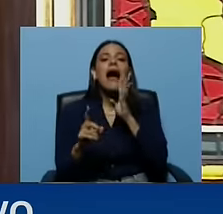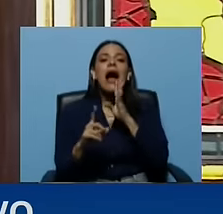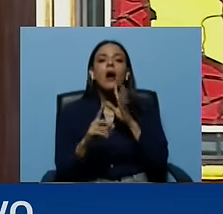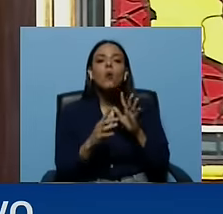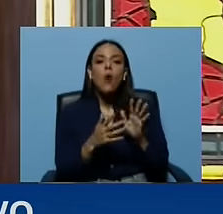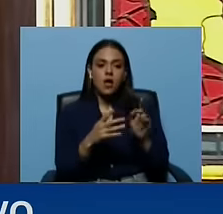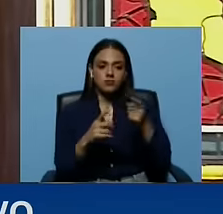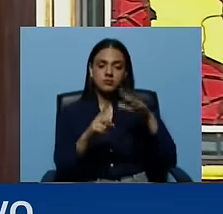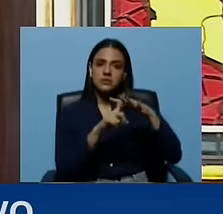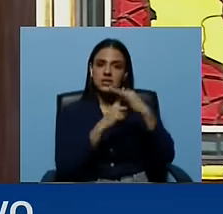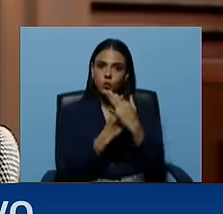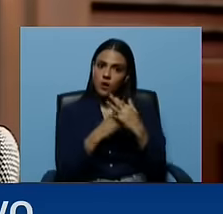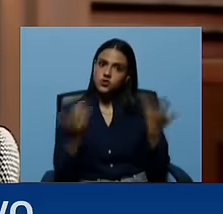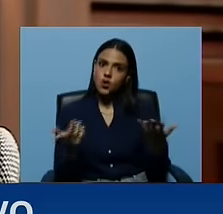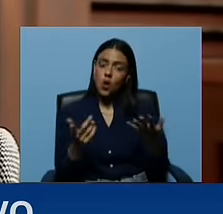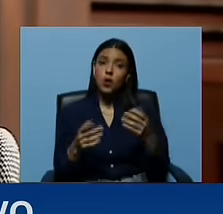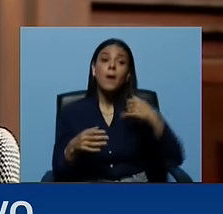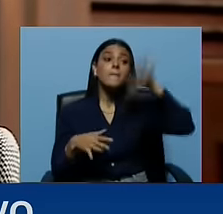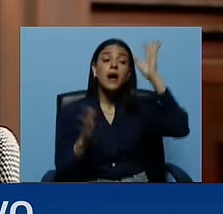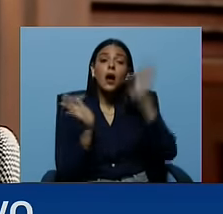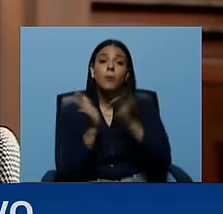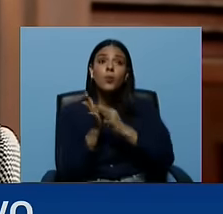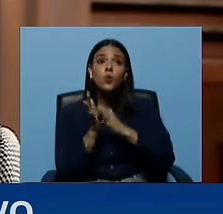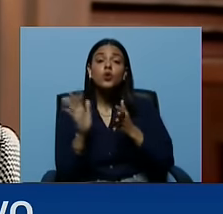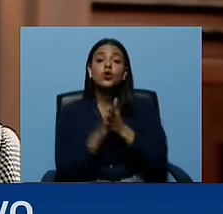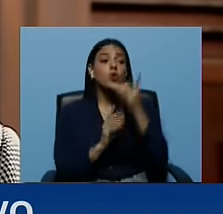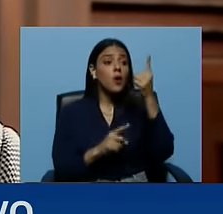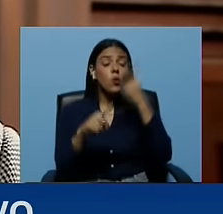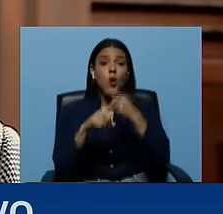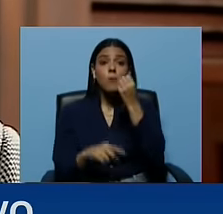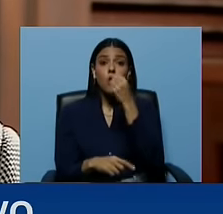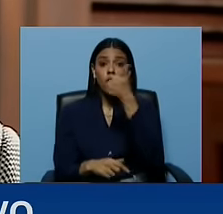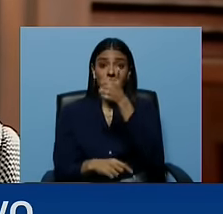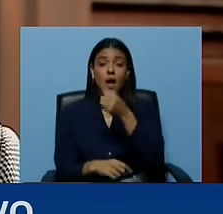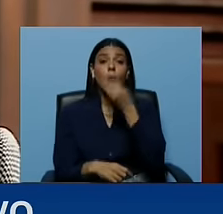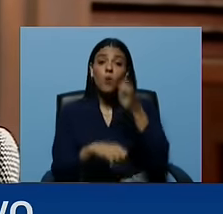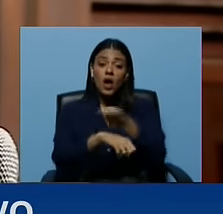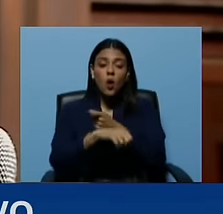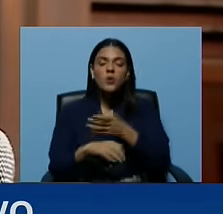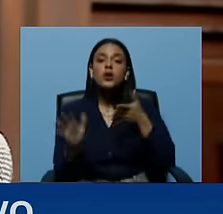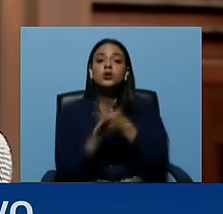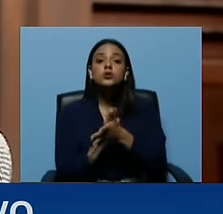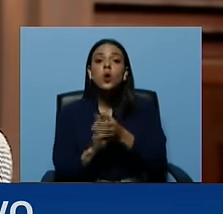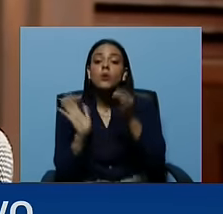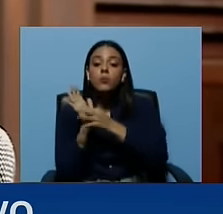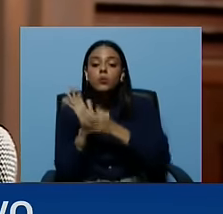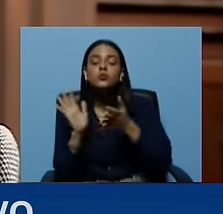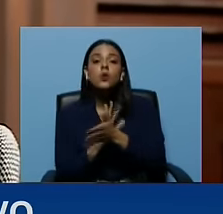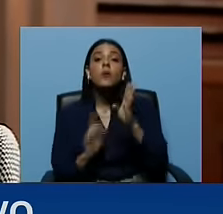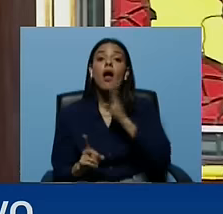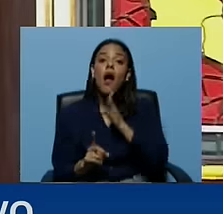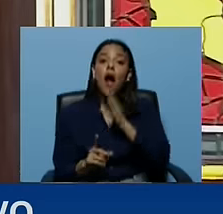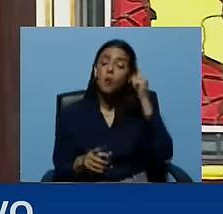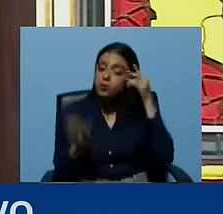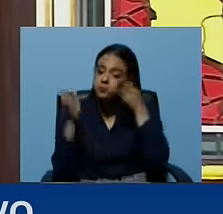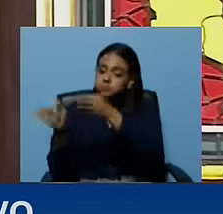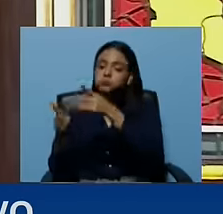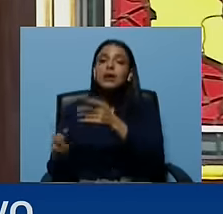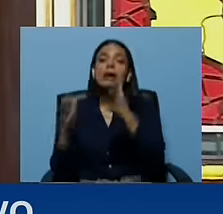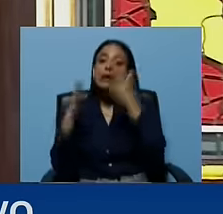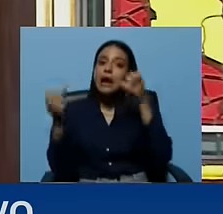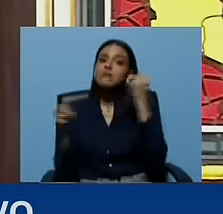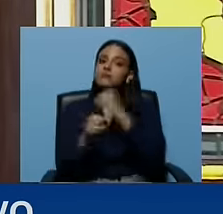La mayor cantidad de reportes en el 1x10 del buen gobierno es agua. Así que tenemos un gran